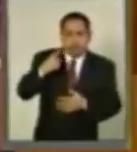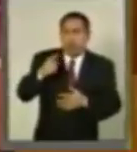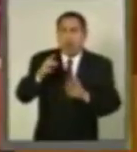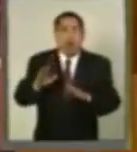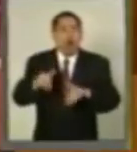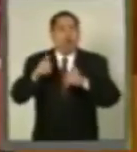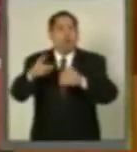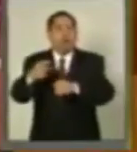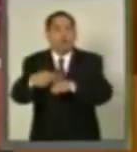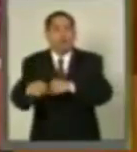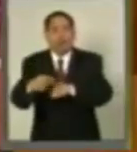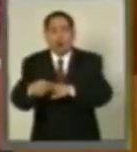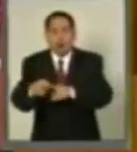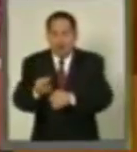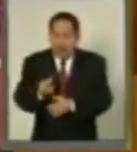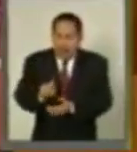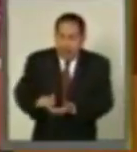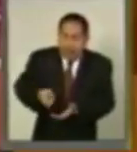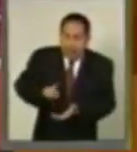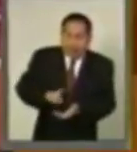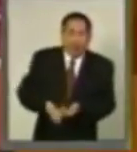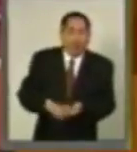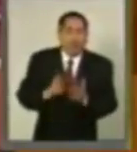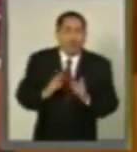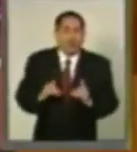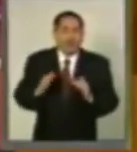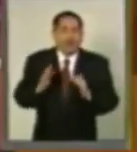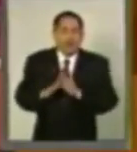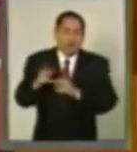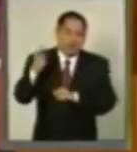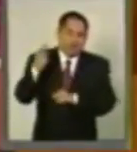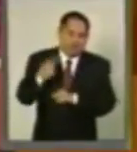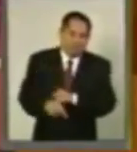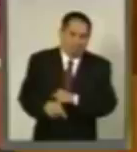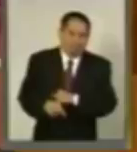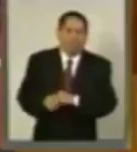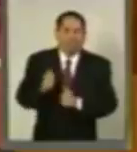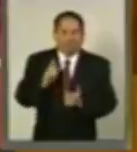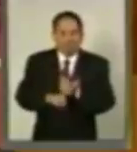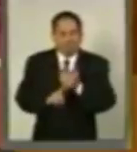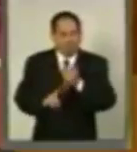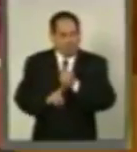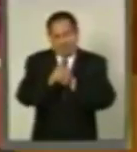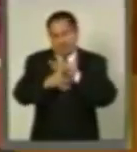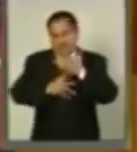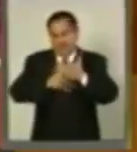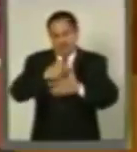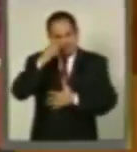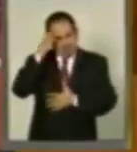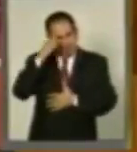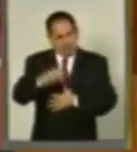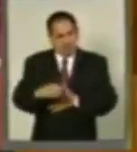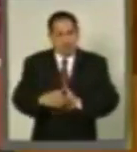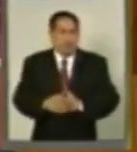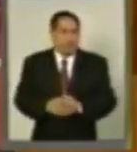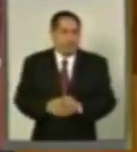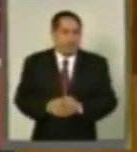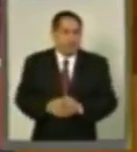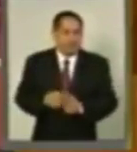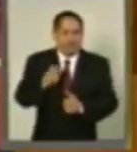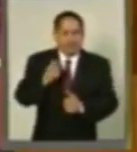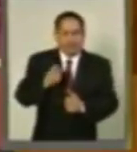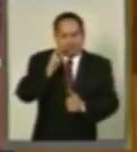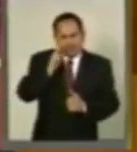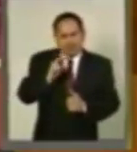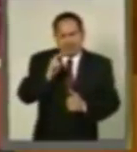sino también dentro del domicilio donde ocurre la violencia. Este fenómeno